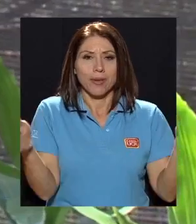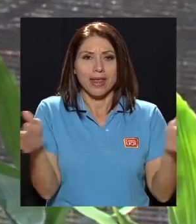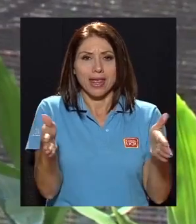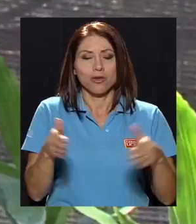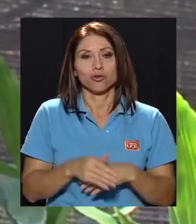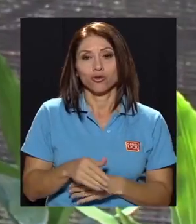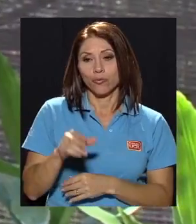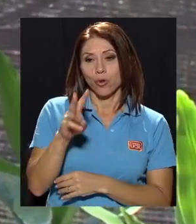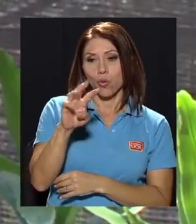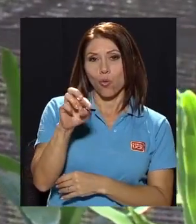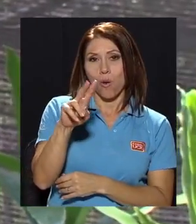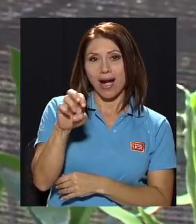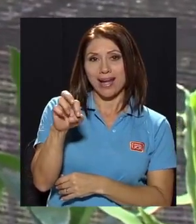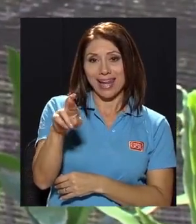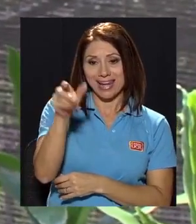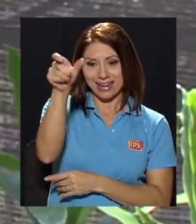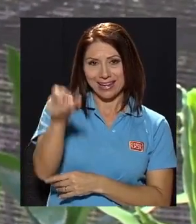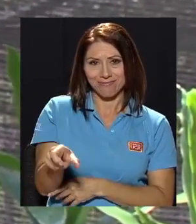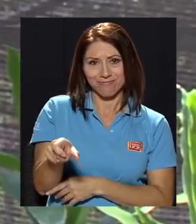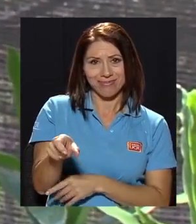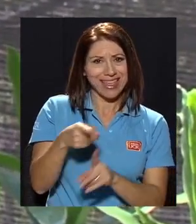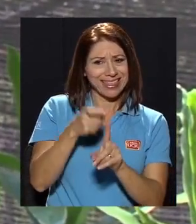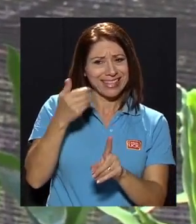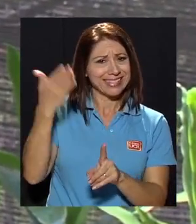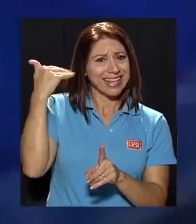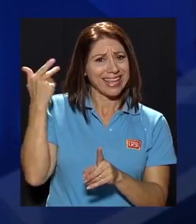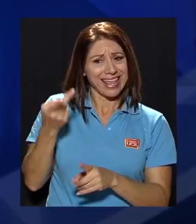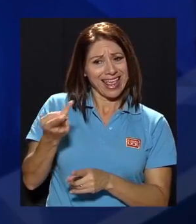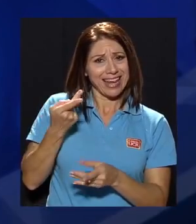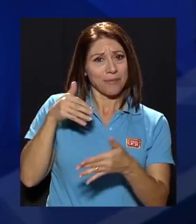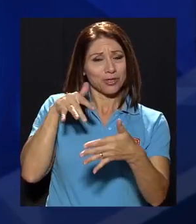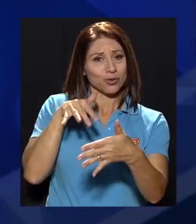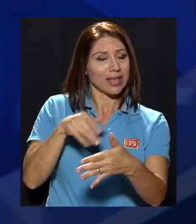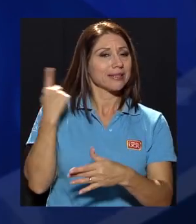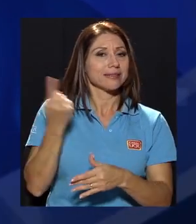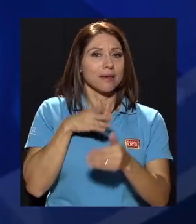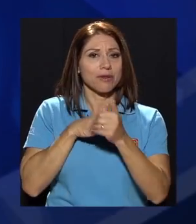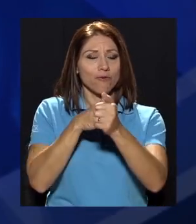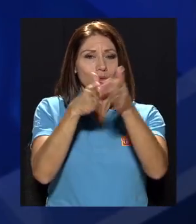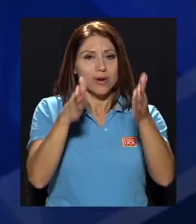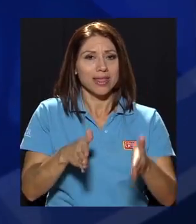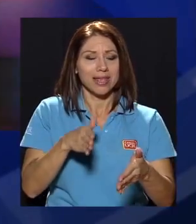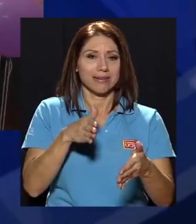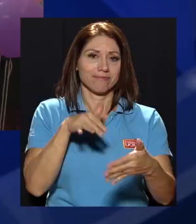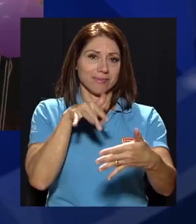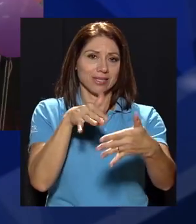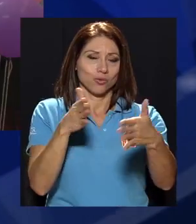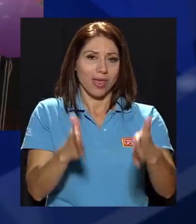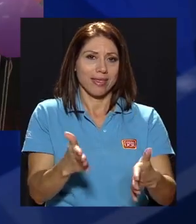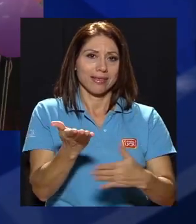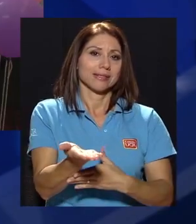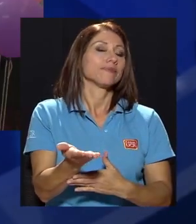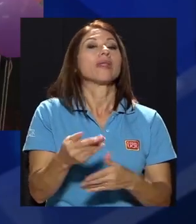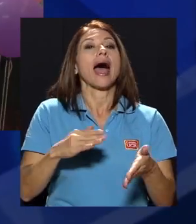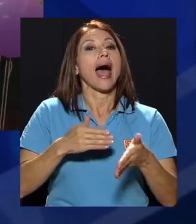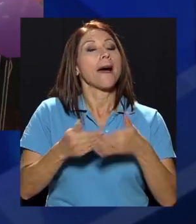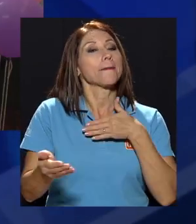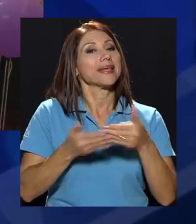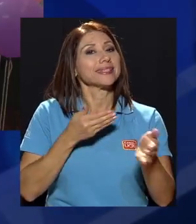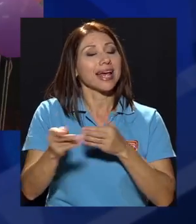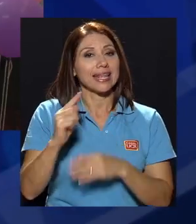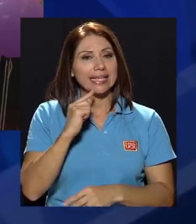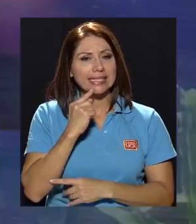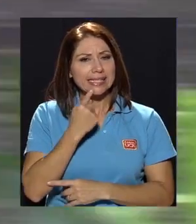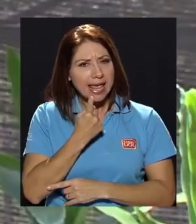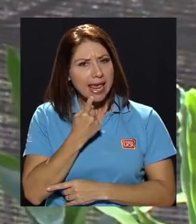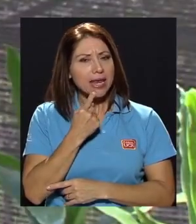Werner, ahora que recuerdo, desde que éramos estudiantes, siempre fue un líder estudiantil. A pesar de que es serio y